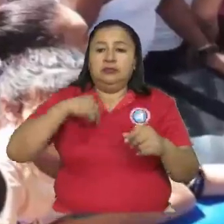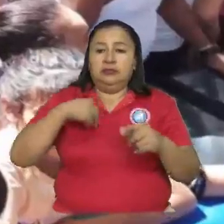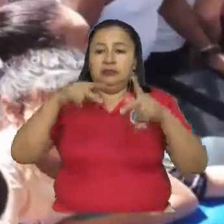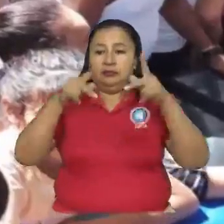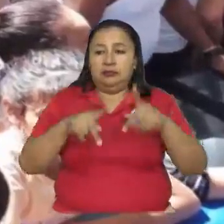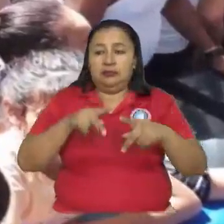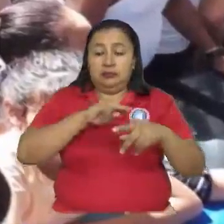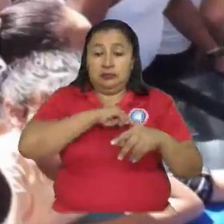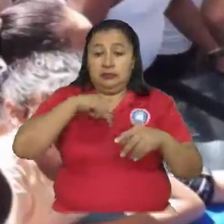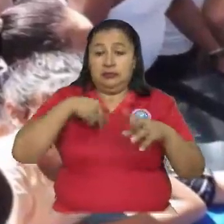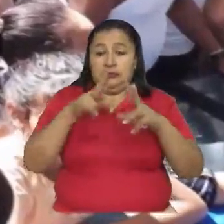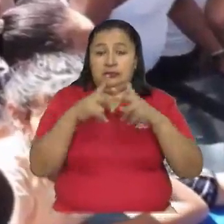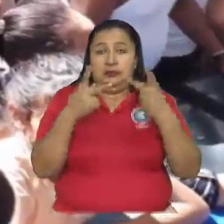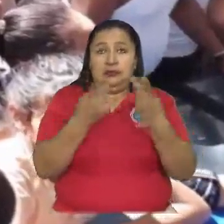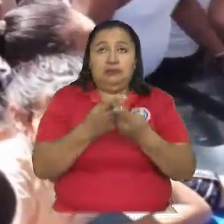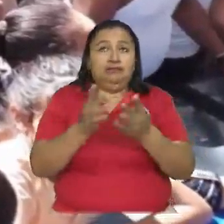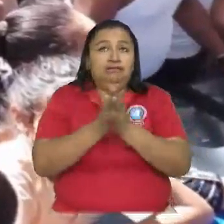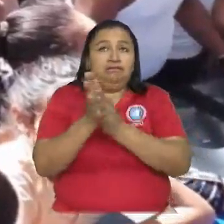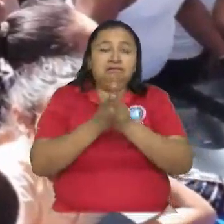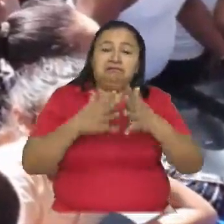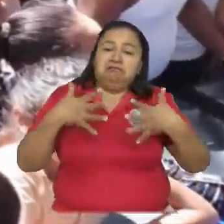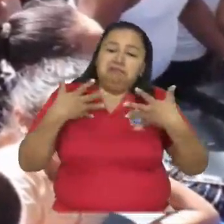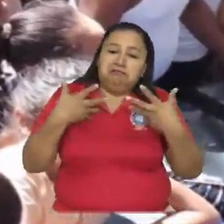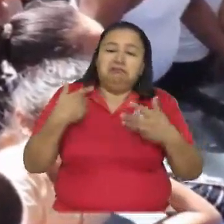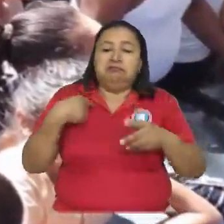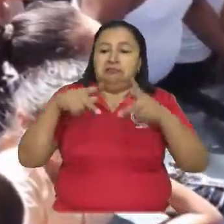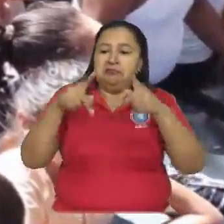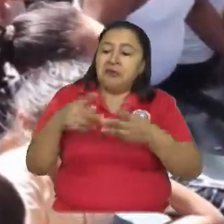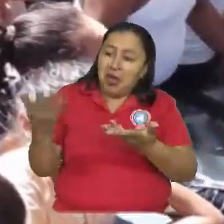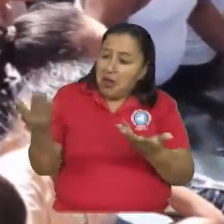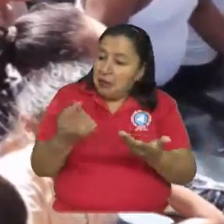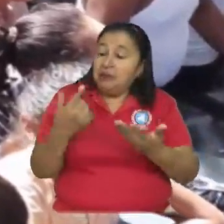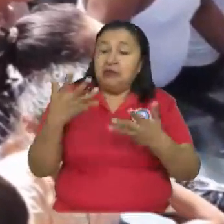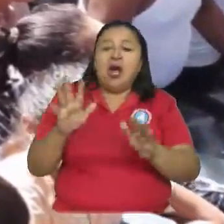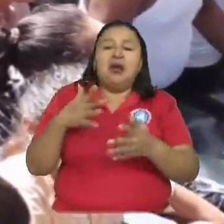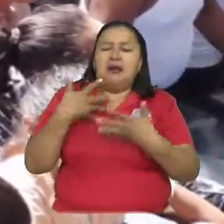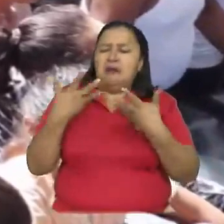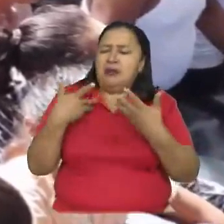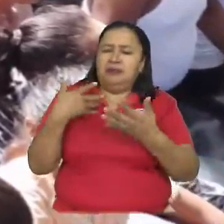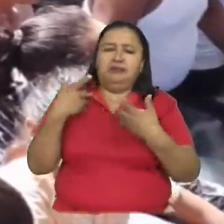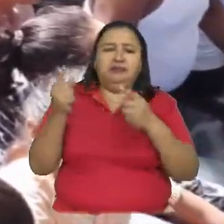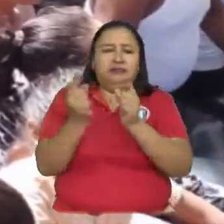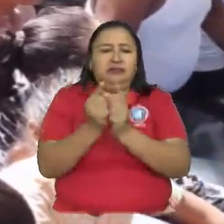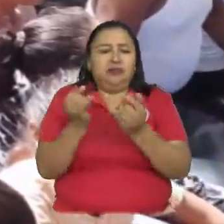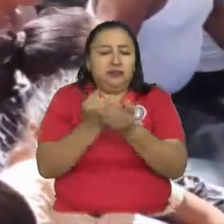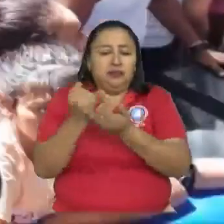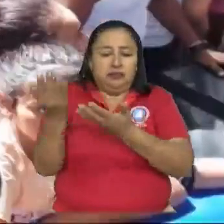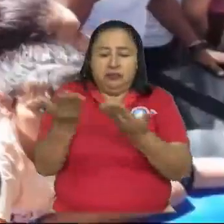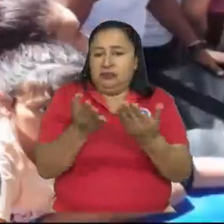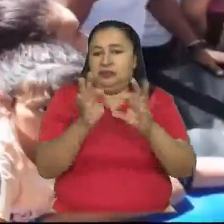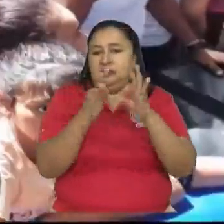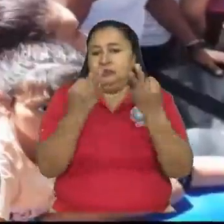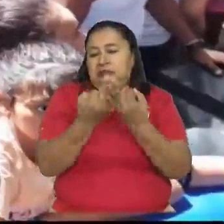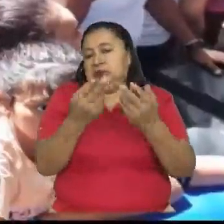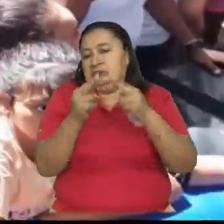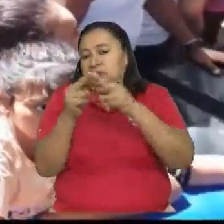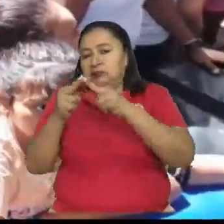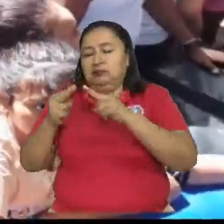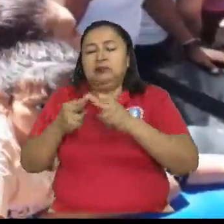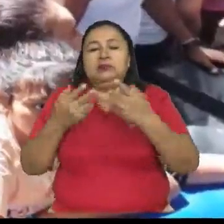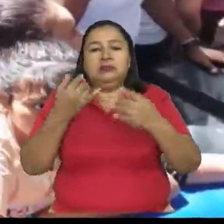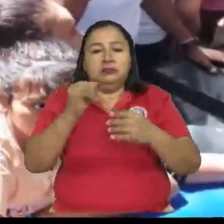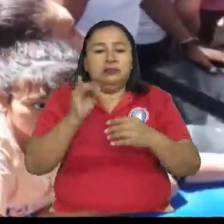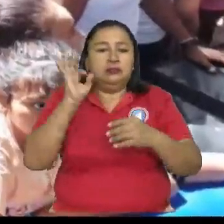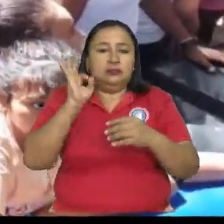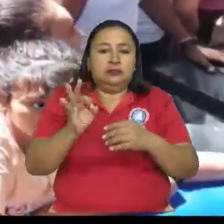nuestro pueblo, esa jovialidad, llega alguien y ya inmediatamente lo reciben como alguien de la familia. Así mismo. Y sin duda